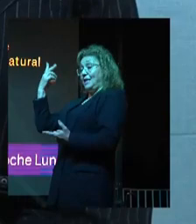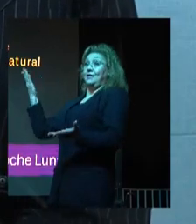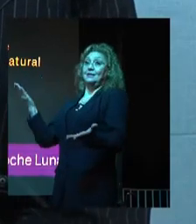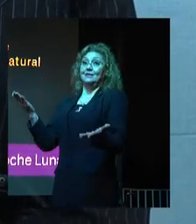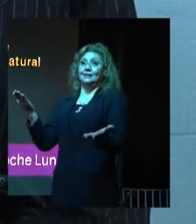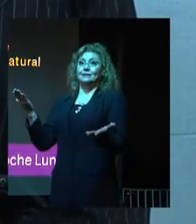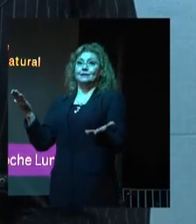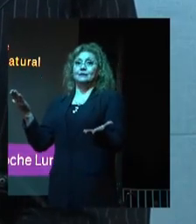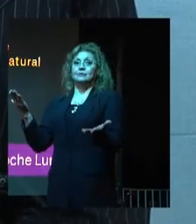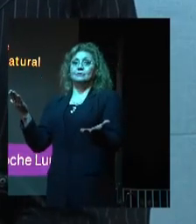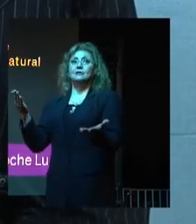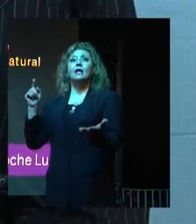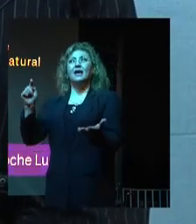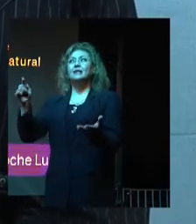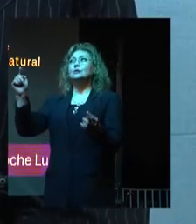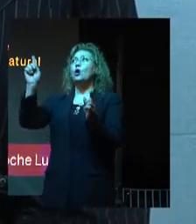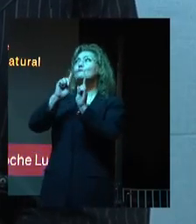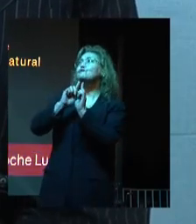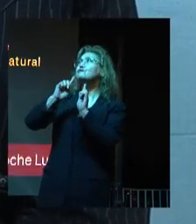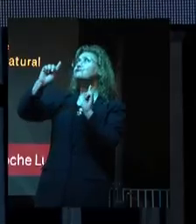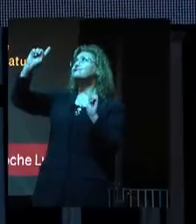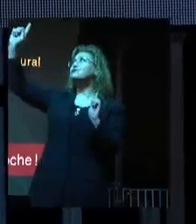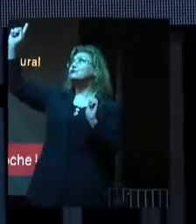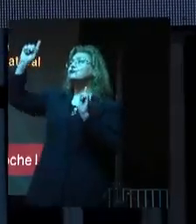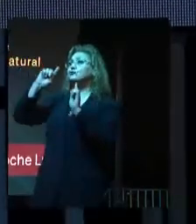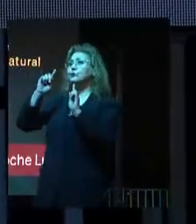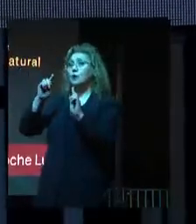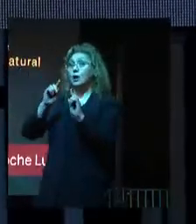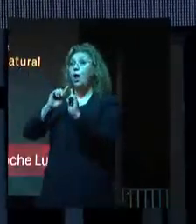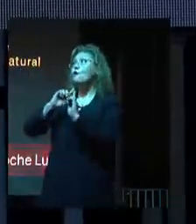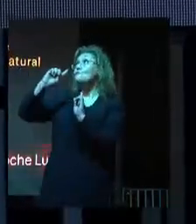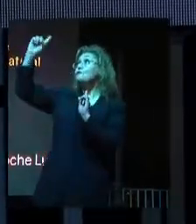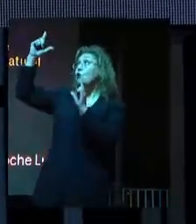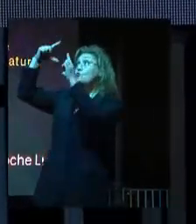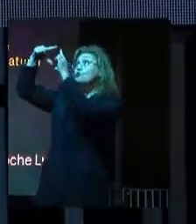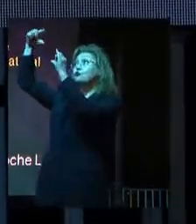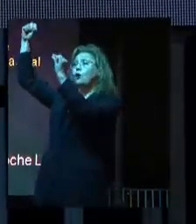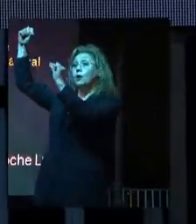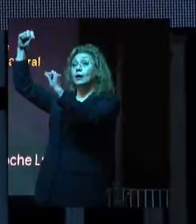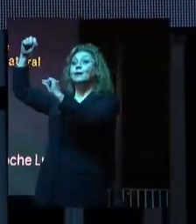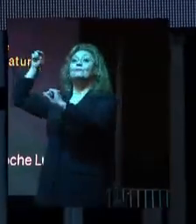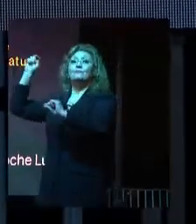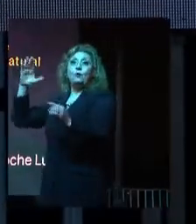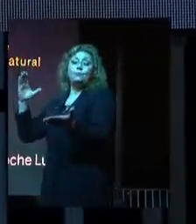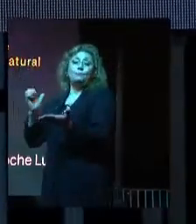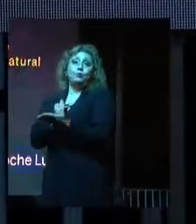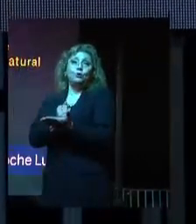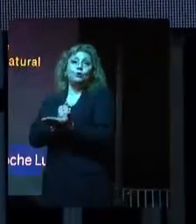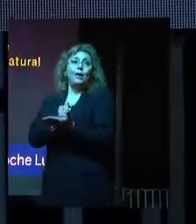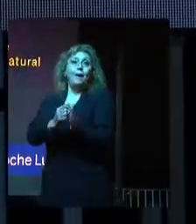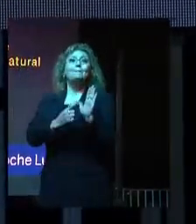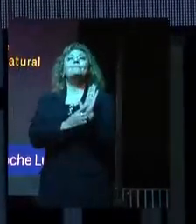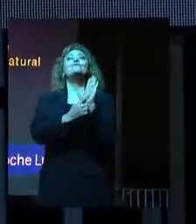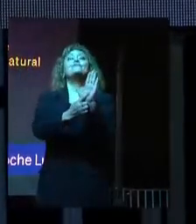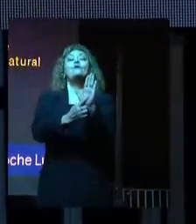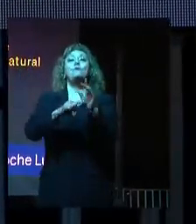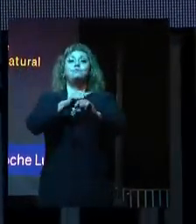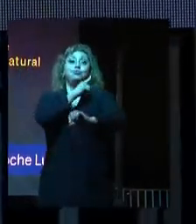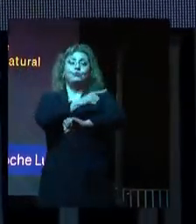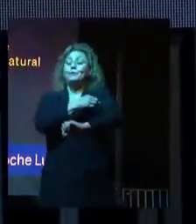Es cierto de la carrera espacial y es cierto que fueron a la Luna para mostrar poder, pero hay una cuestión que a mí me